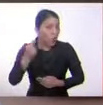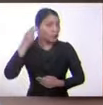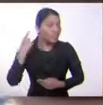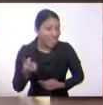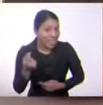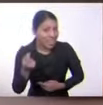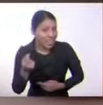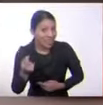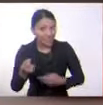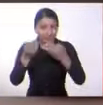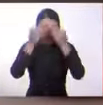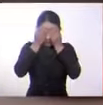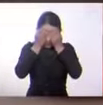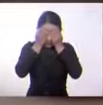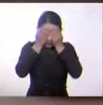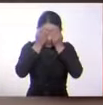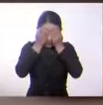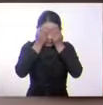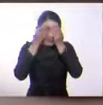¡Ca-mu-si!